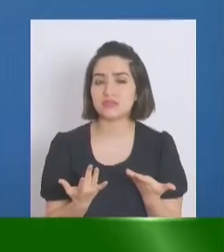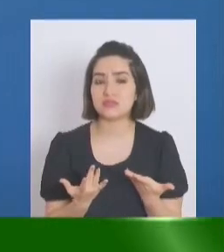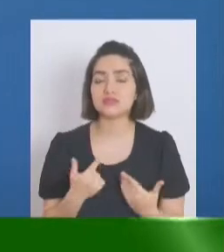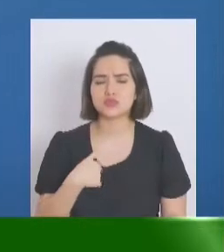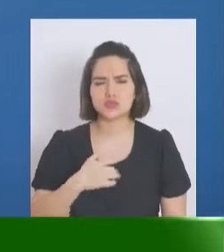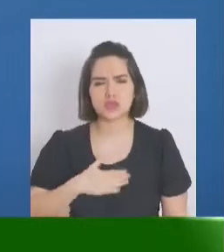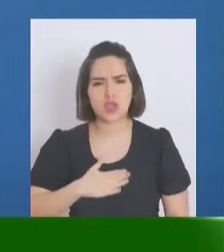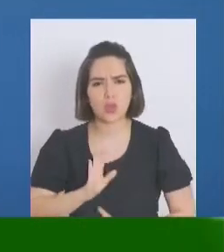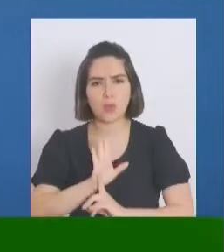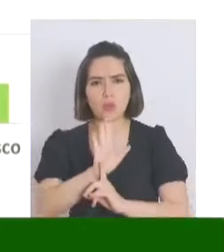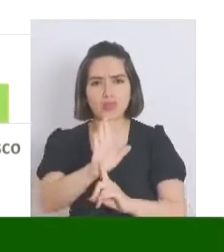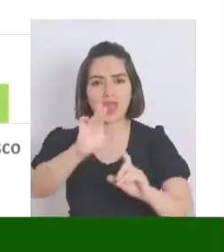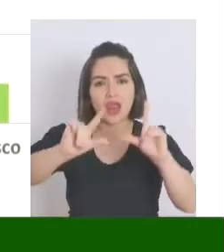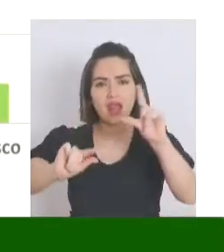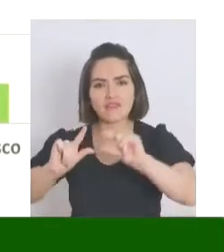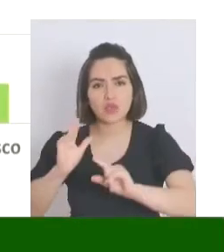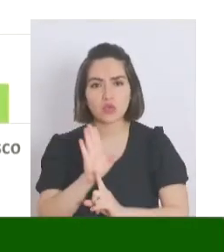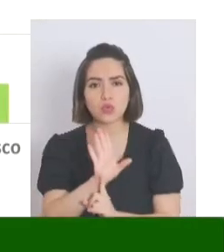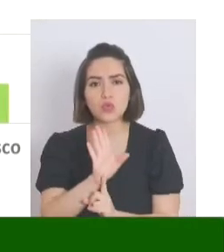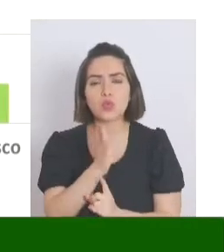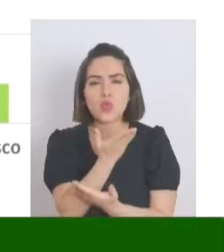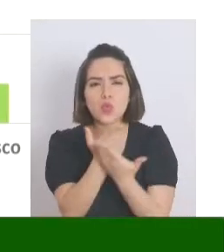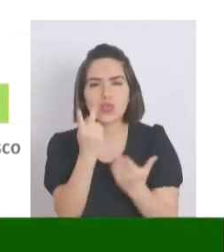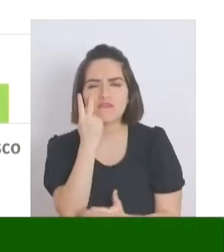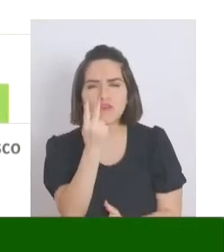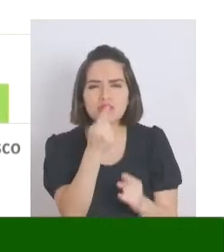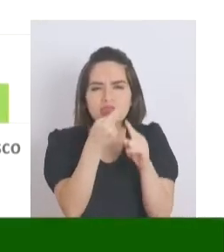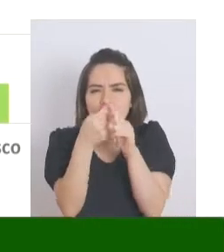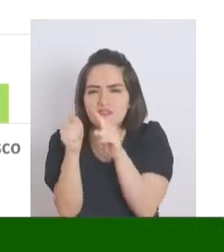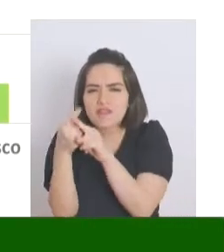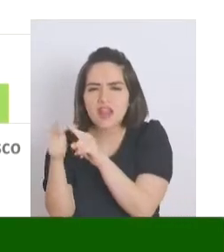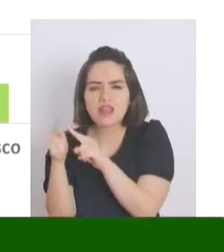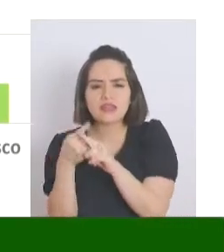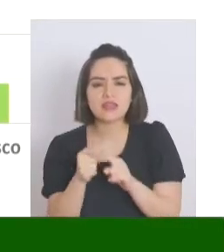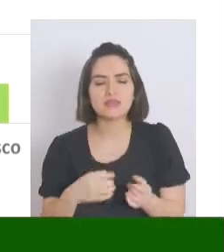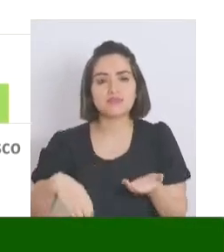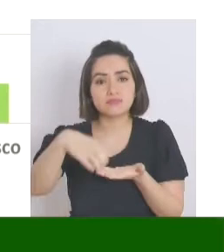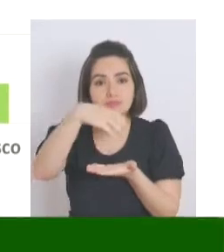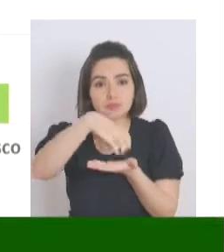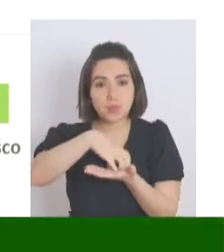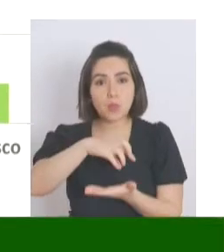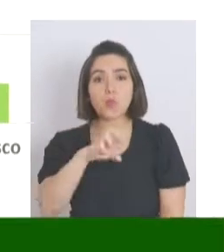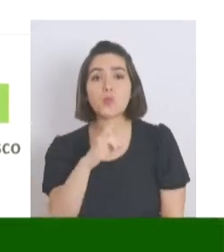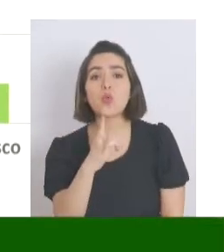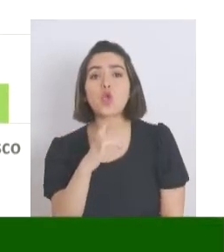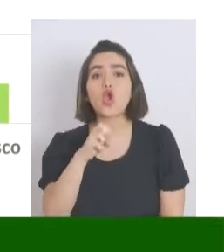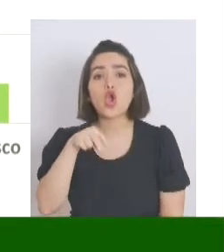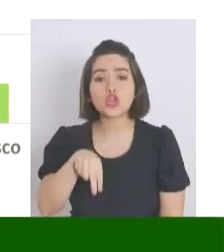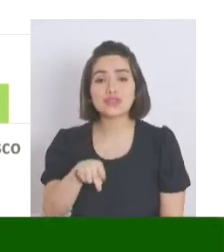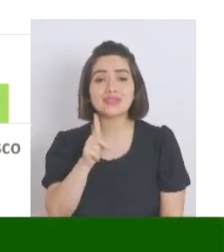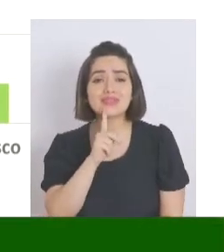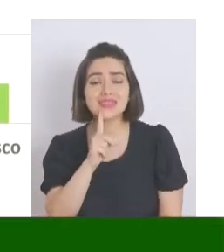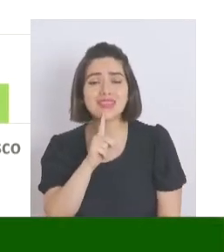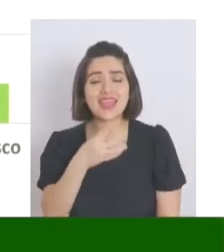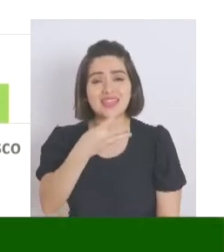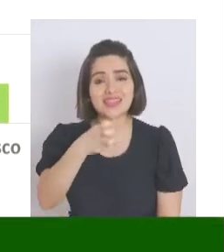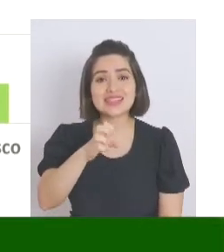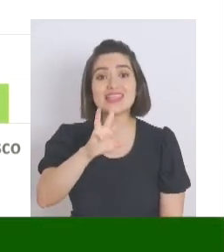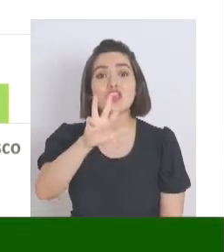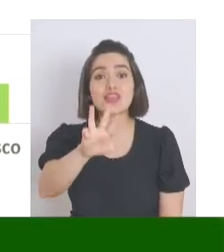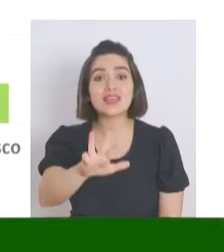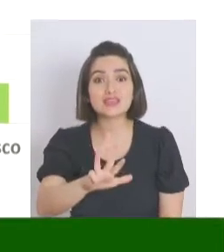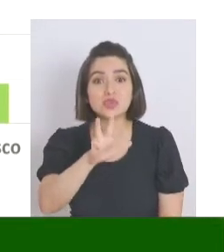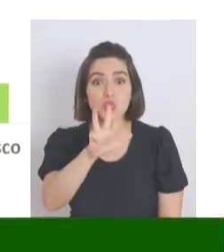quiero mostrar esta gráfica, para que ustedes vean las diferencias que hay. Pucón en este momento tiene una incidencia de